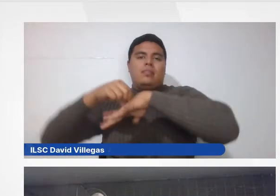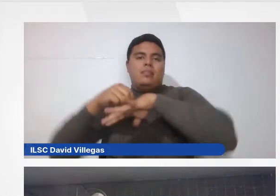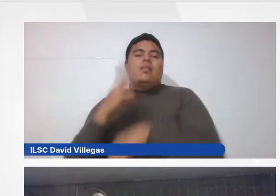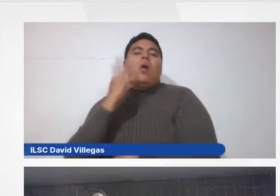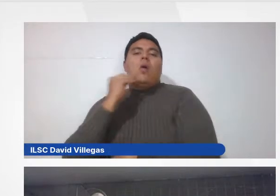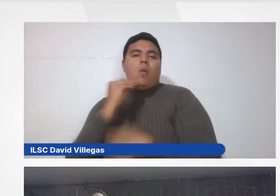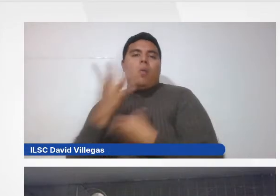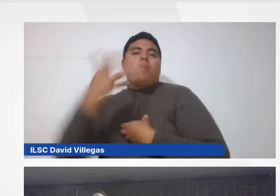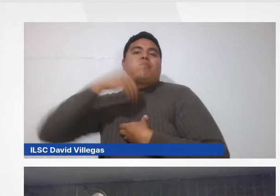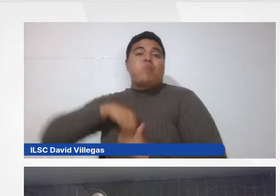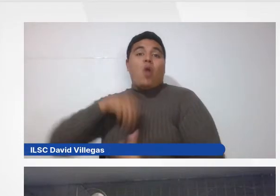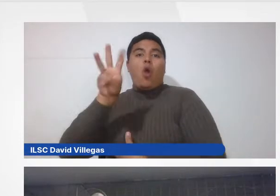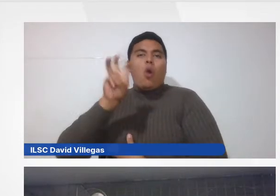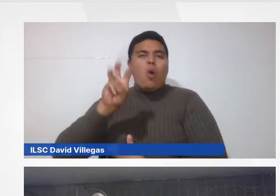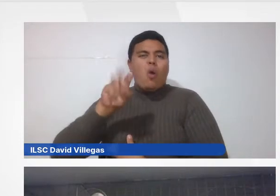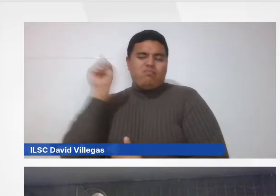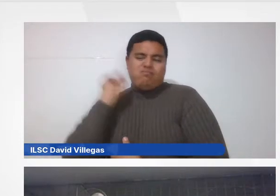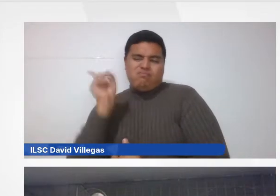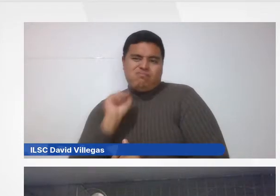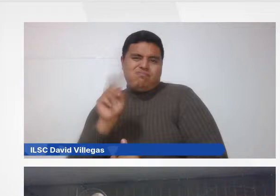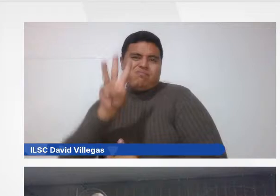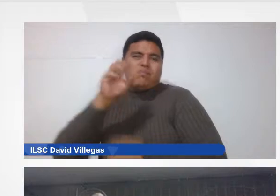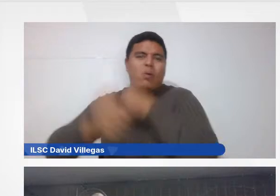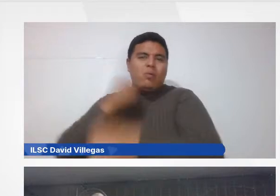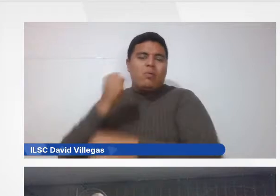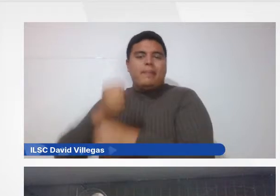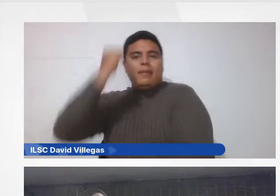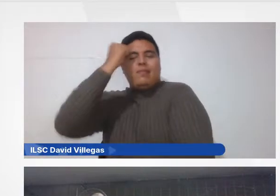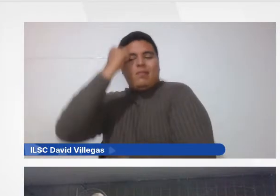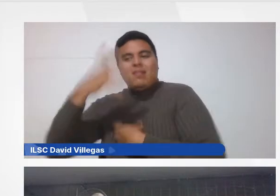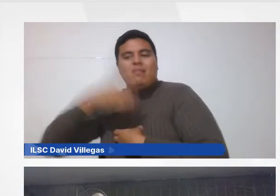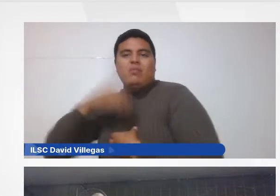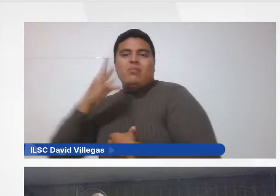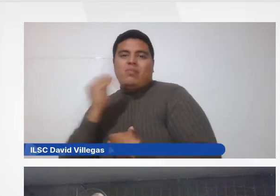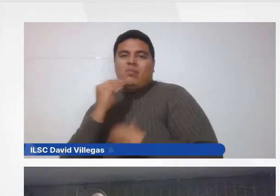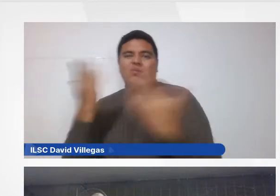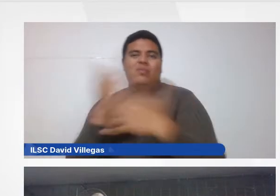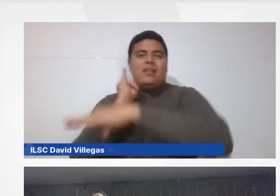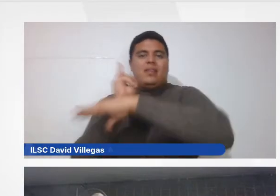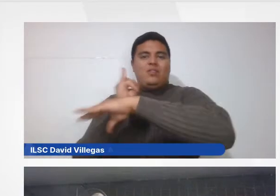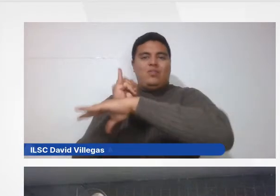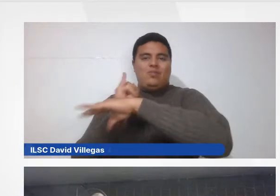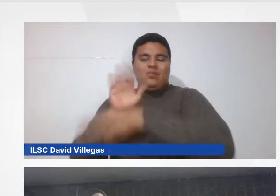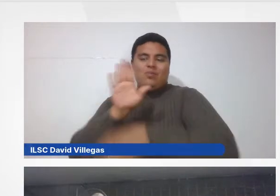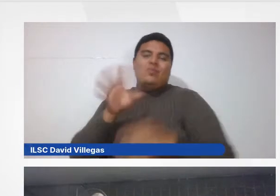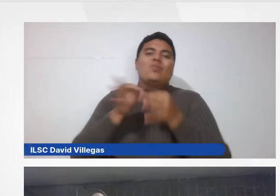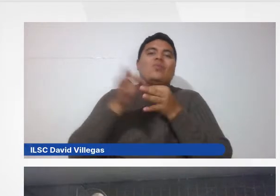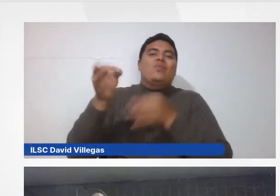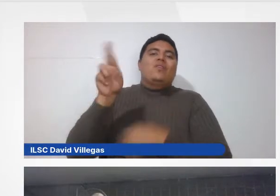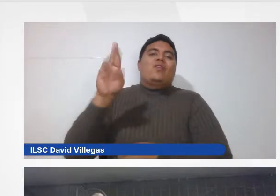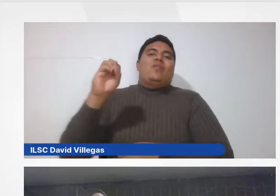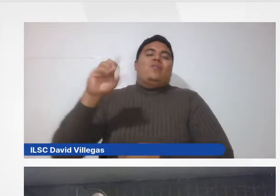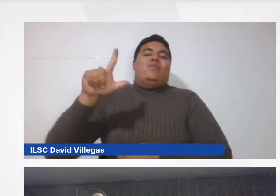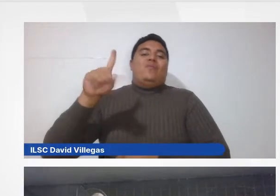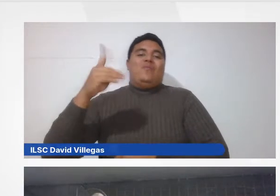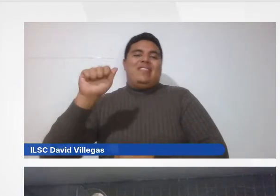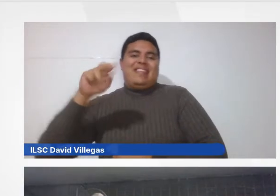Normal Superior Jorge Isaacs de Roldanillo. Y es un gusto volver a saludarla. Maestra Eliana, muy buenas noches, ¿cómo se